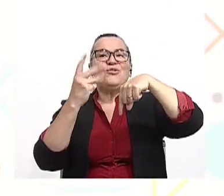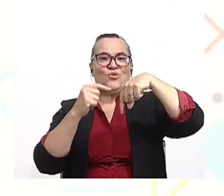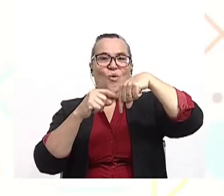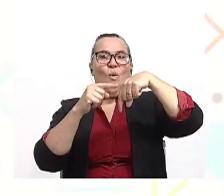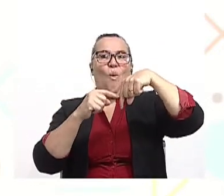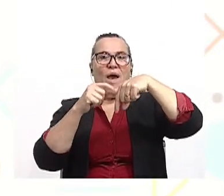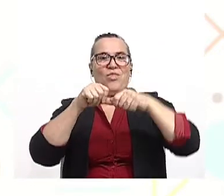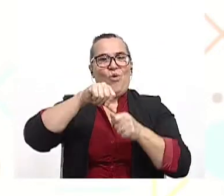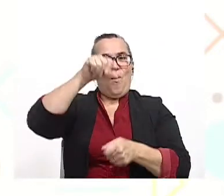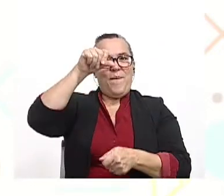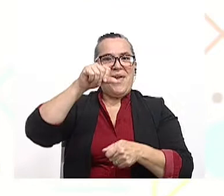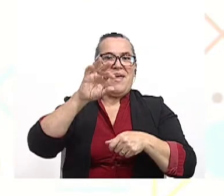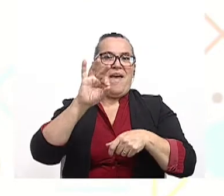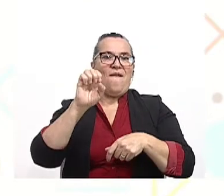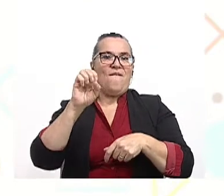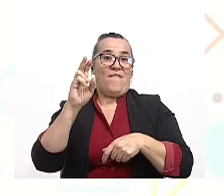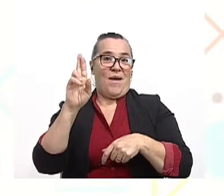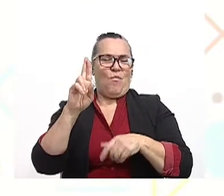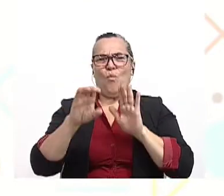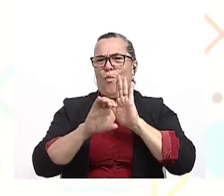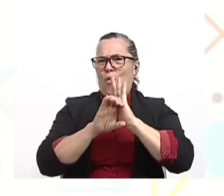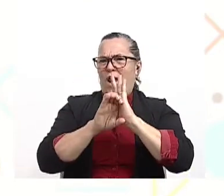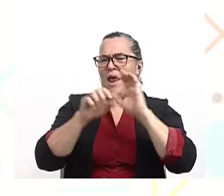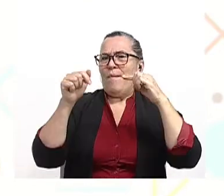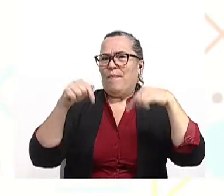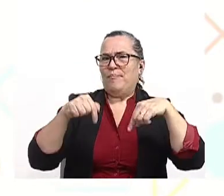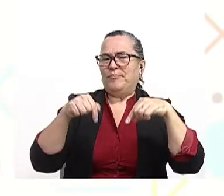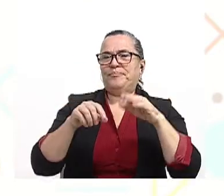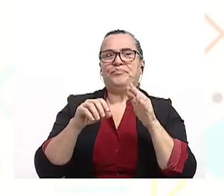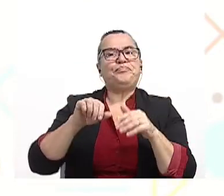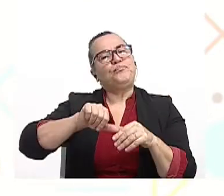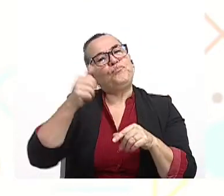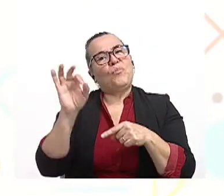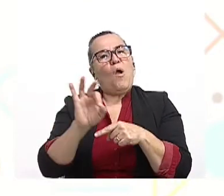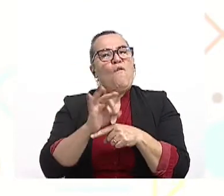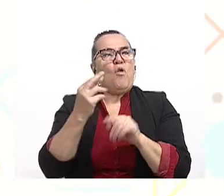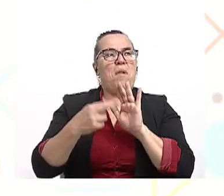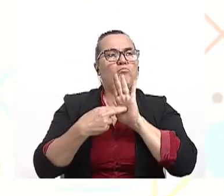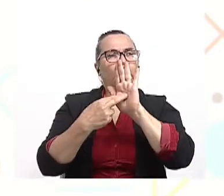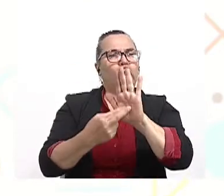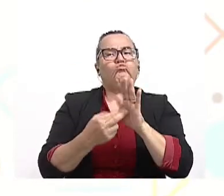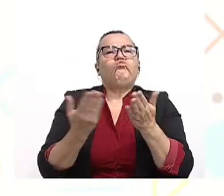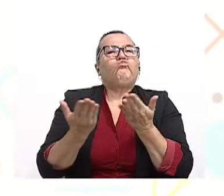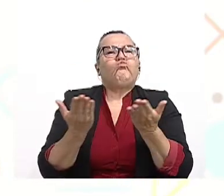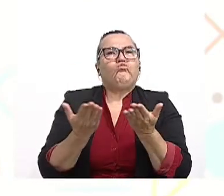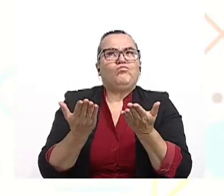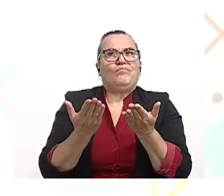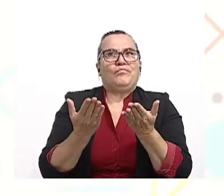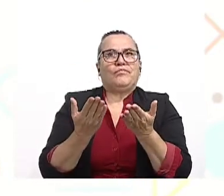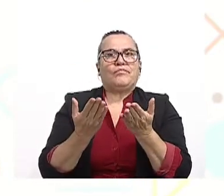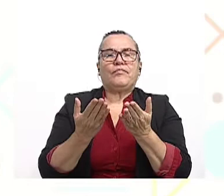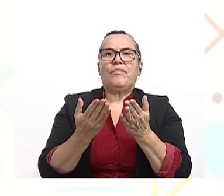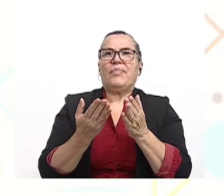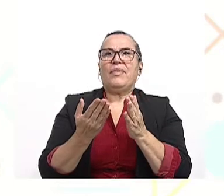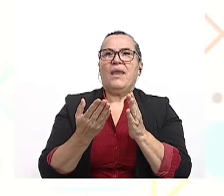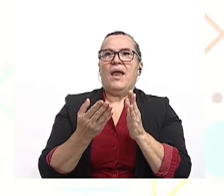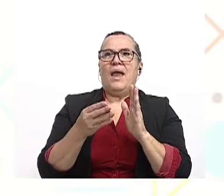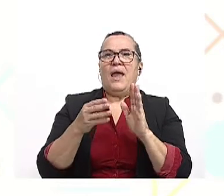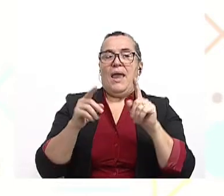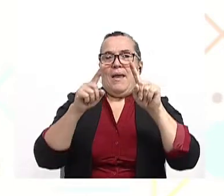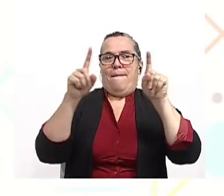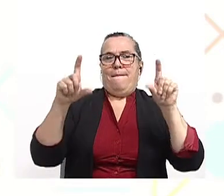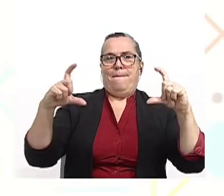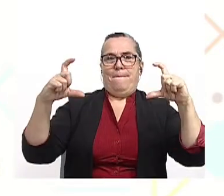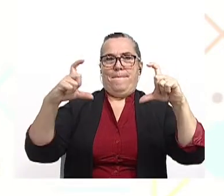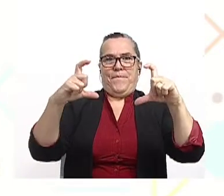tener para nuestro ejemplo del día de hoy. Otra forma de poder representarlo puede ser en notación de intervalo